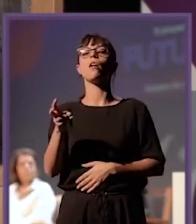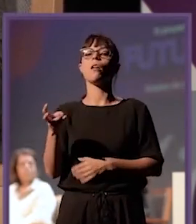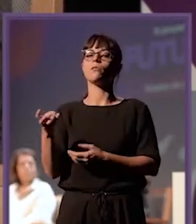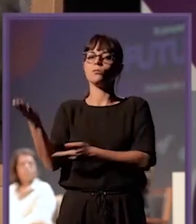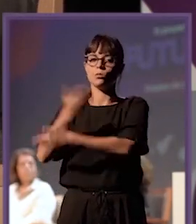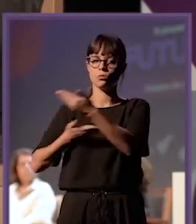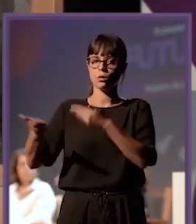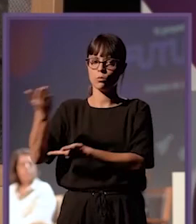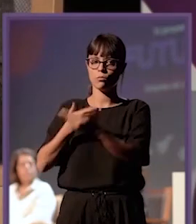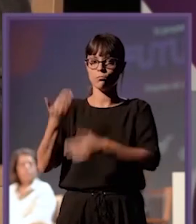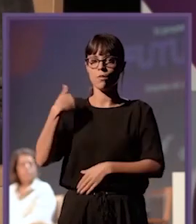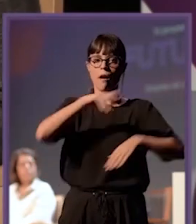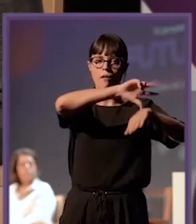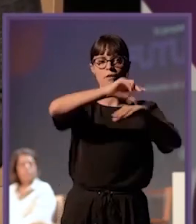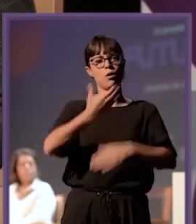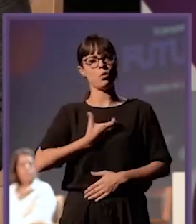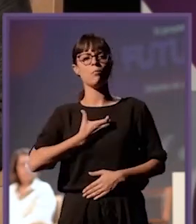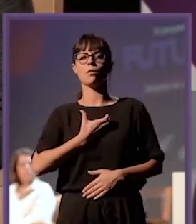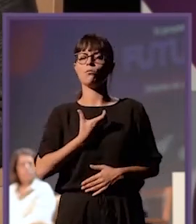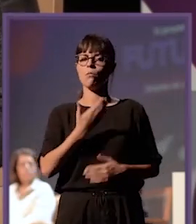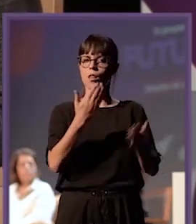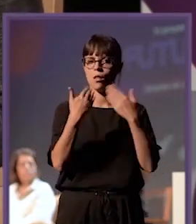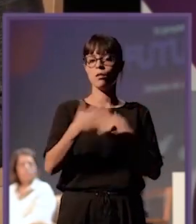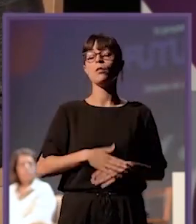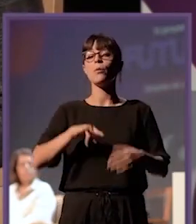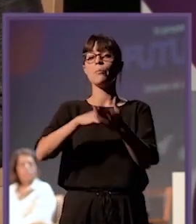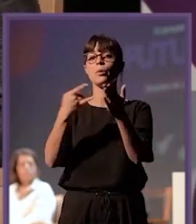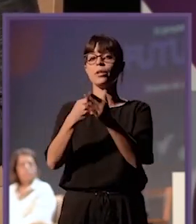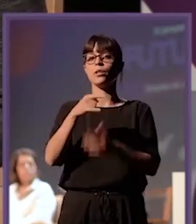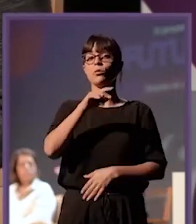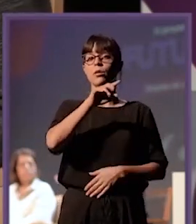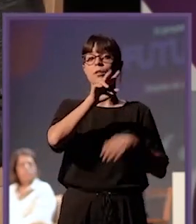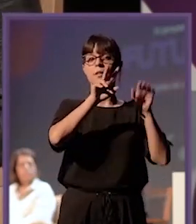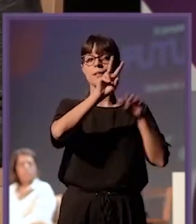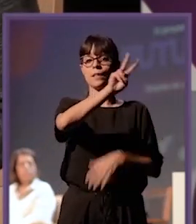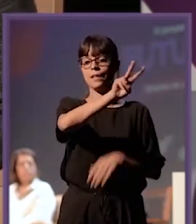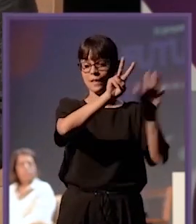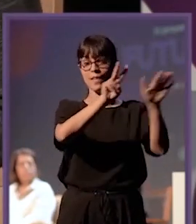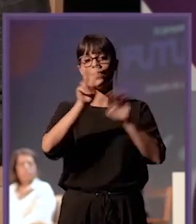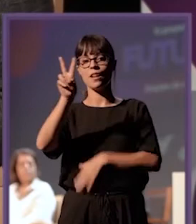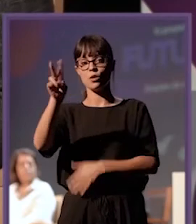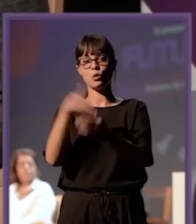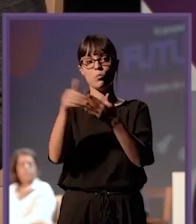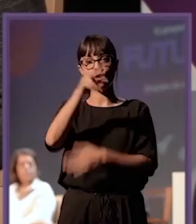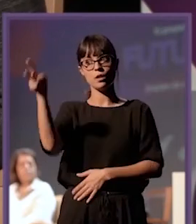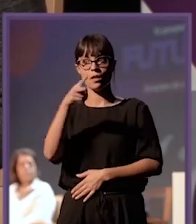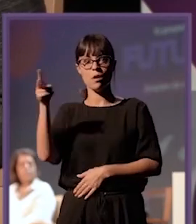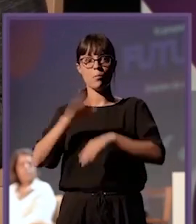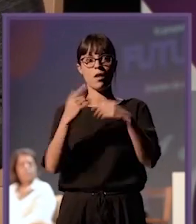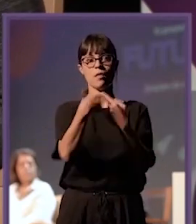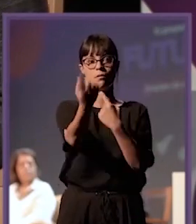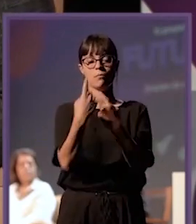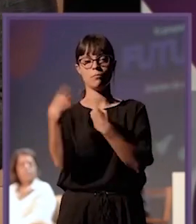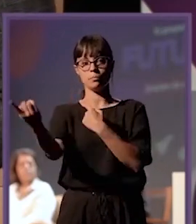y Ayuntamientos. El proyecto de 72 millones de euros de plazas sociosanitarias ya se están construyendo con el segundo plan de